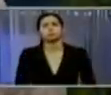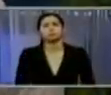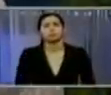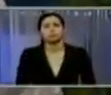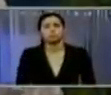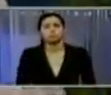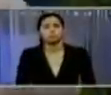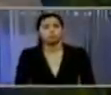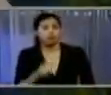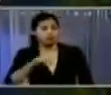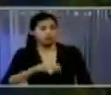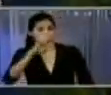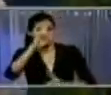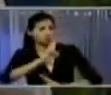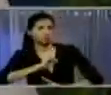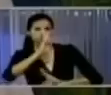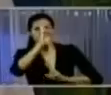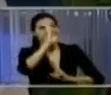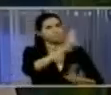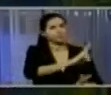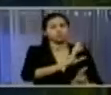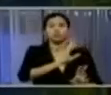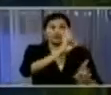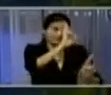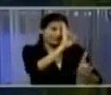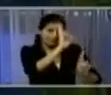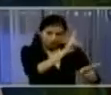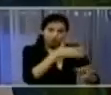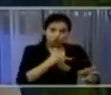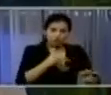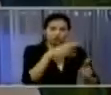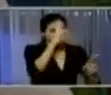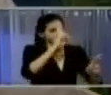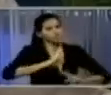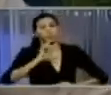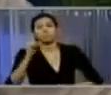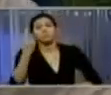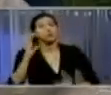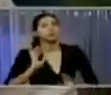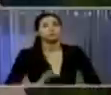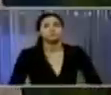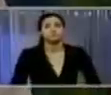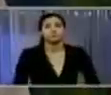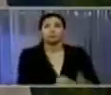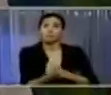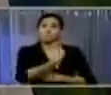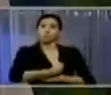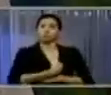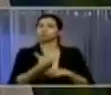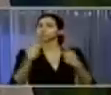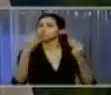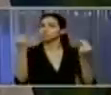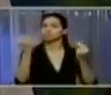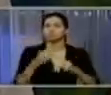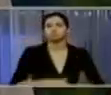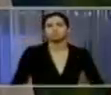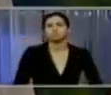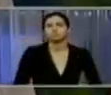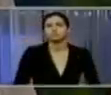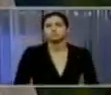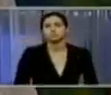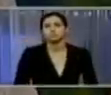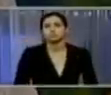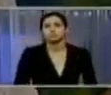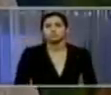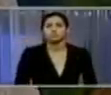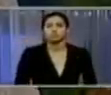Que quiero respeto, tienen que dar respeto. Sin imposiciones. Nosotros somos un hueso duro de